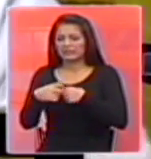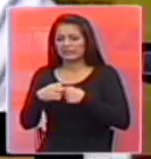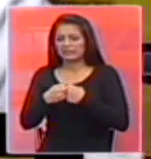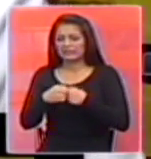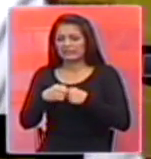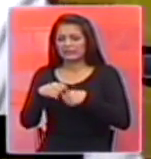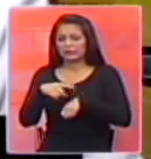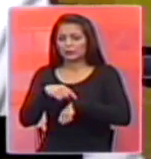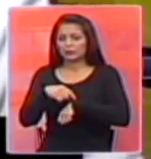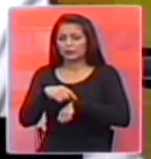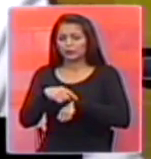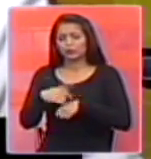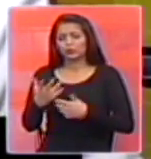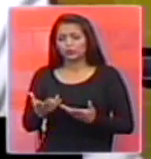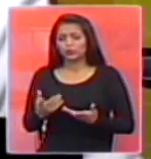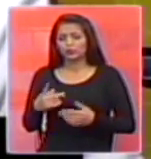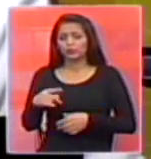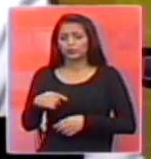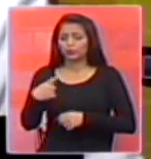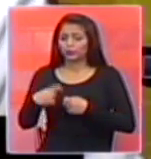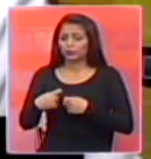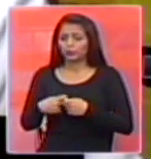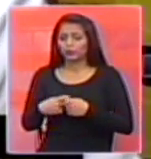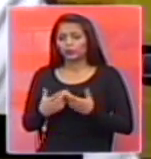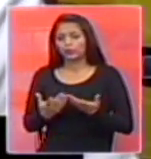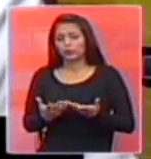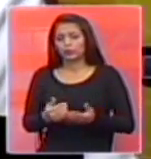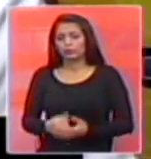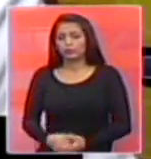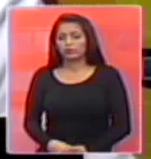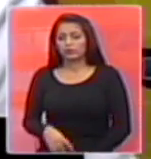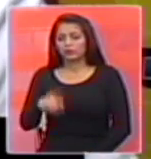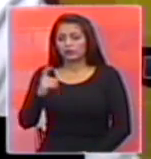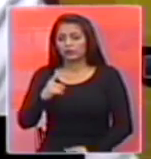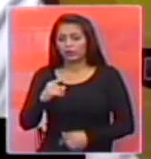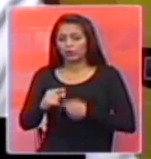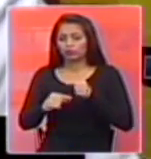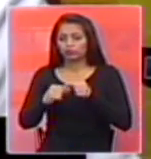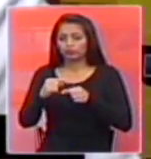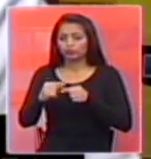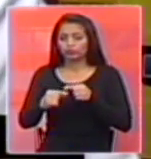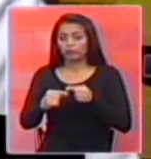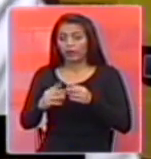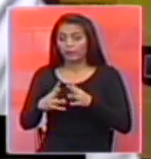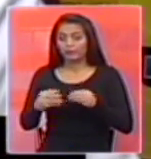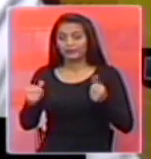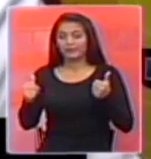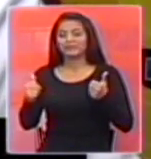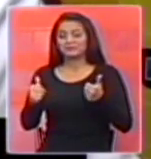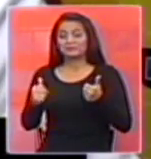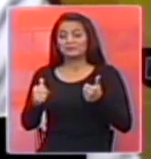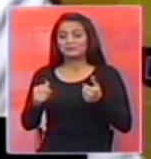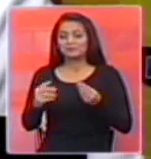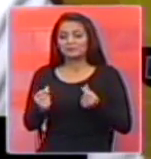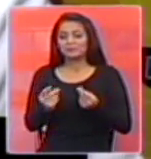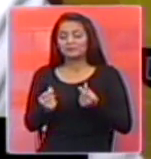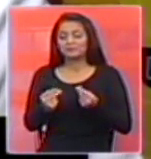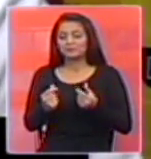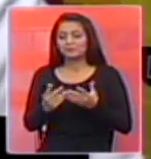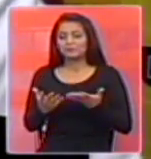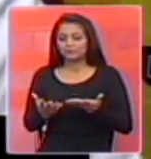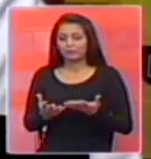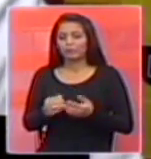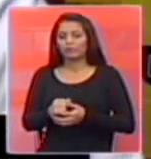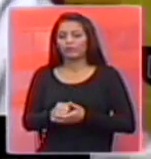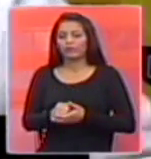regenerativo. Pienso que tiene un poder natural, siempre lo digo, de recuperación bárbaro, ¿no? Es muy rápido en